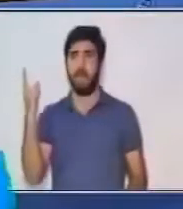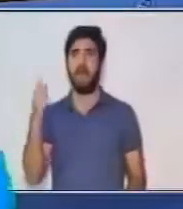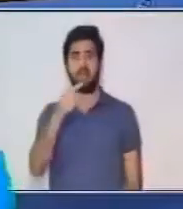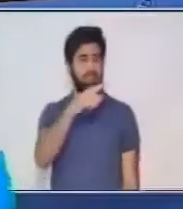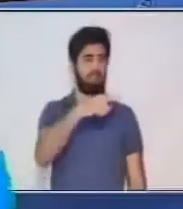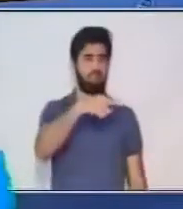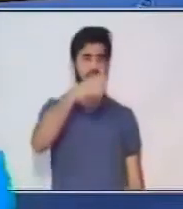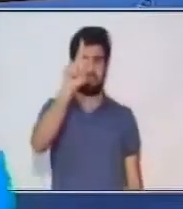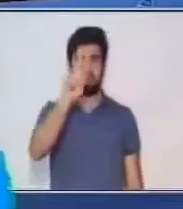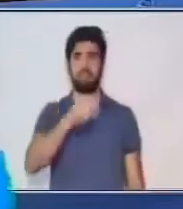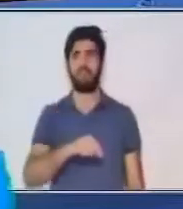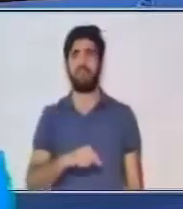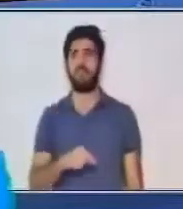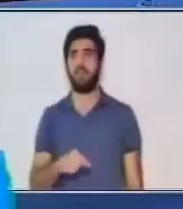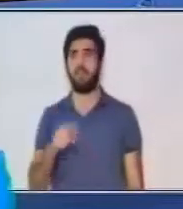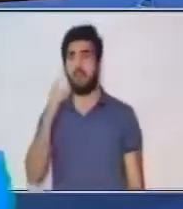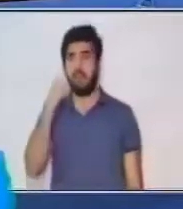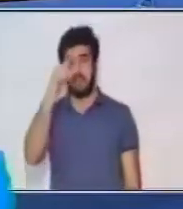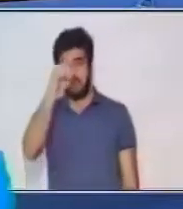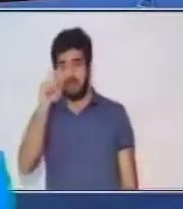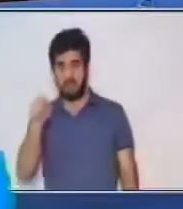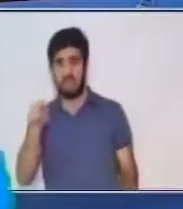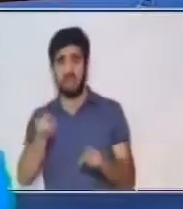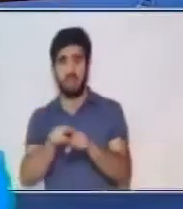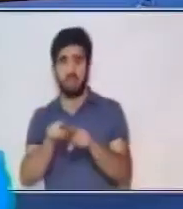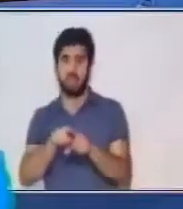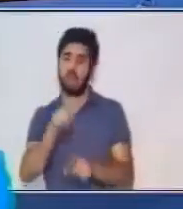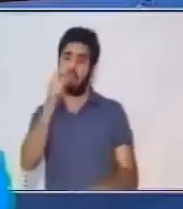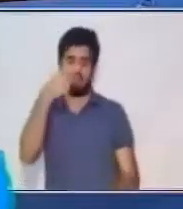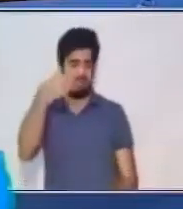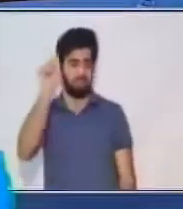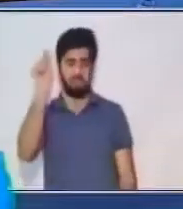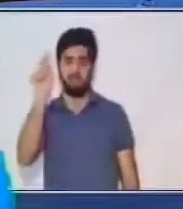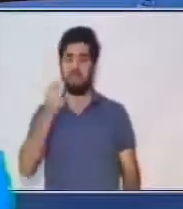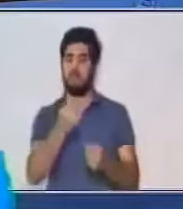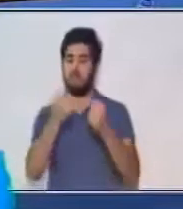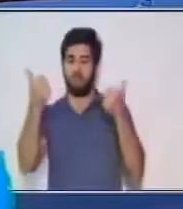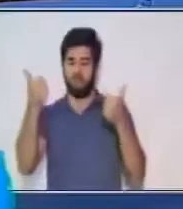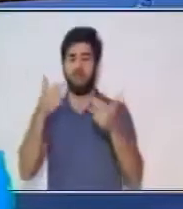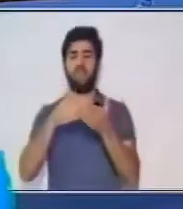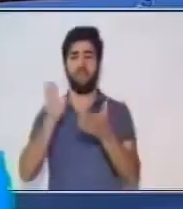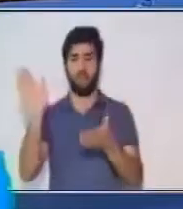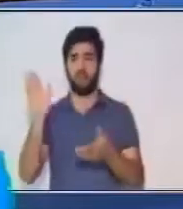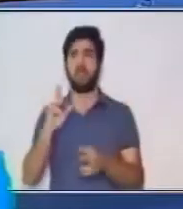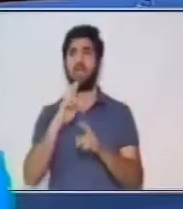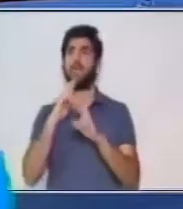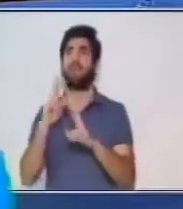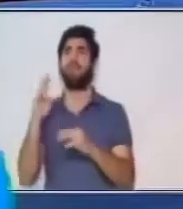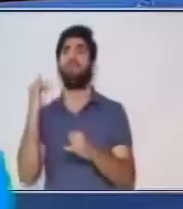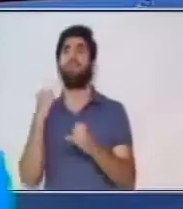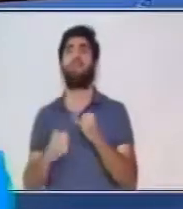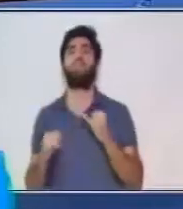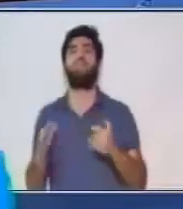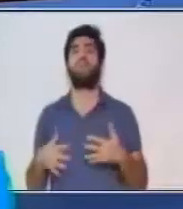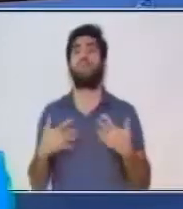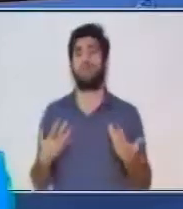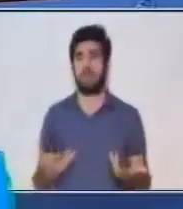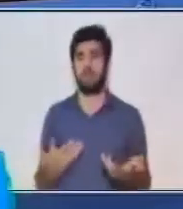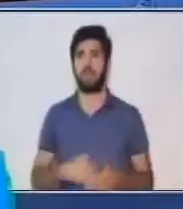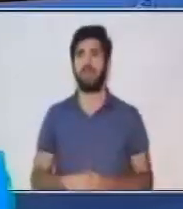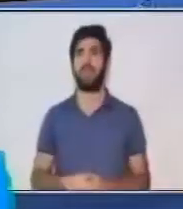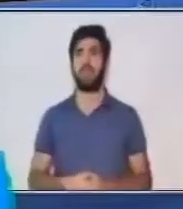se anulan. Estos dos son semejantes, se anulan también. Y nos va a quedar entonces como